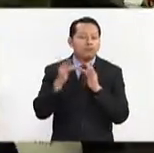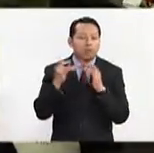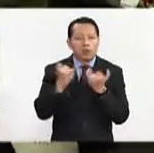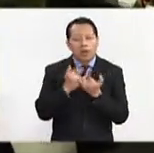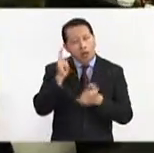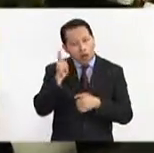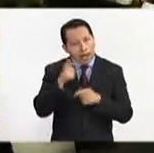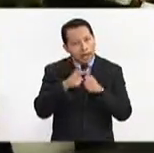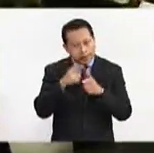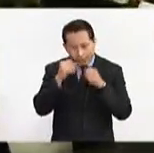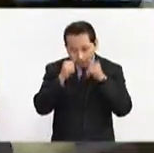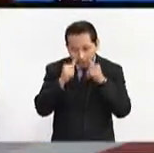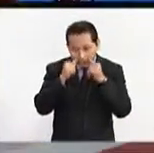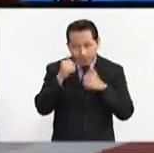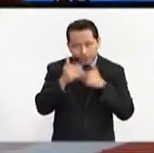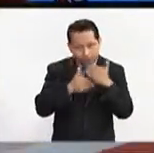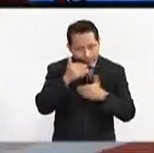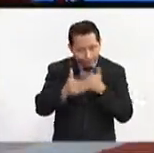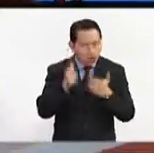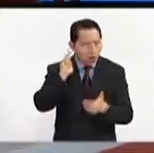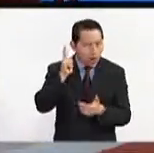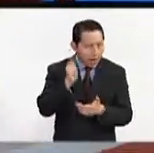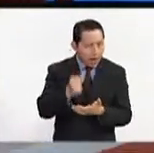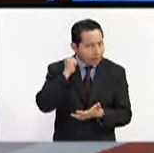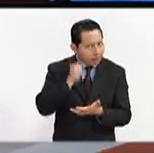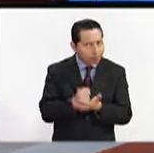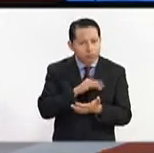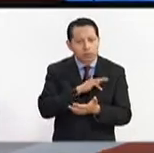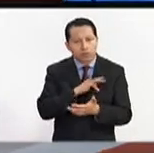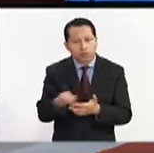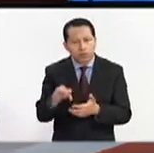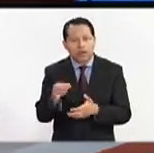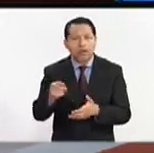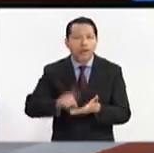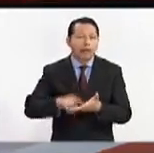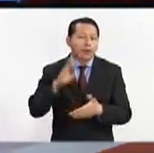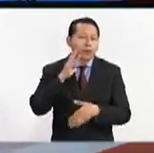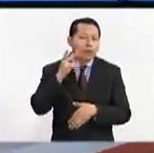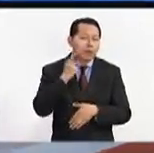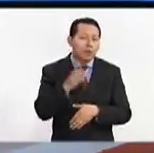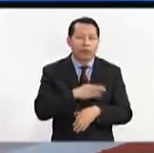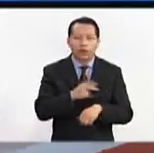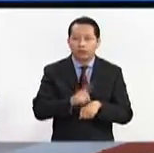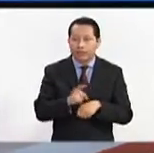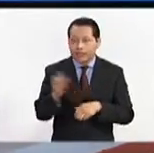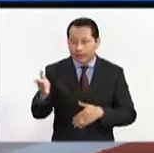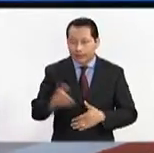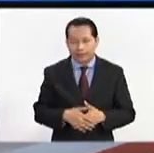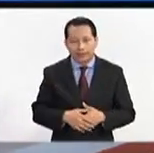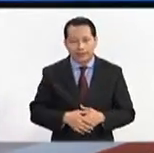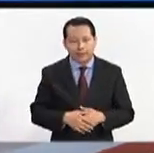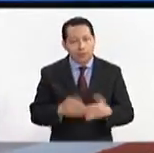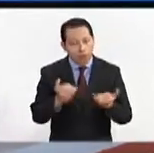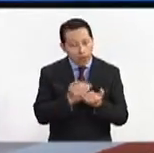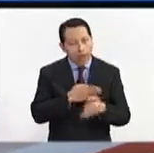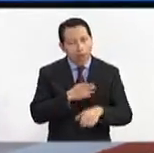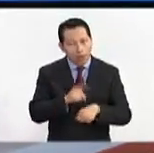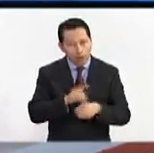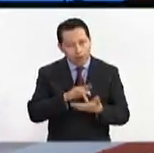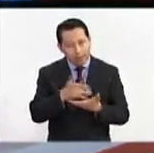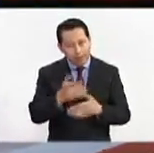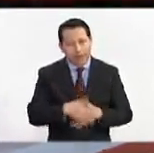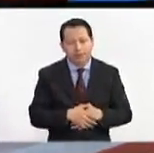muy importante para que se resuelva pronto en el Congreso de la Unión. Muy buenos días. Muy buen día,